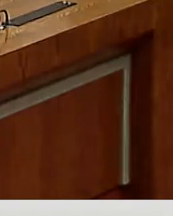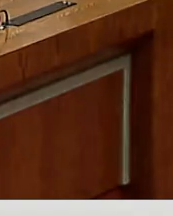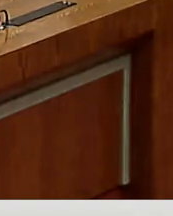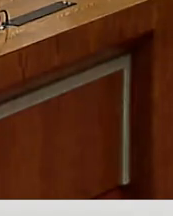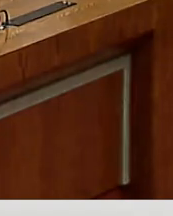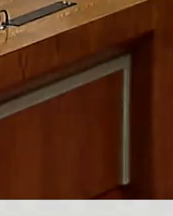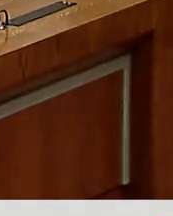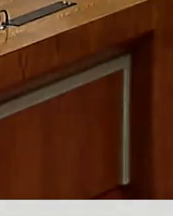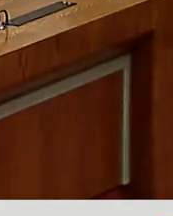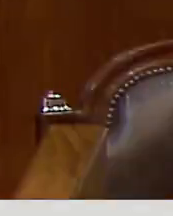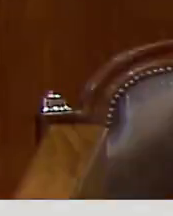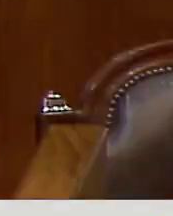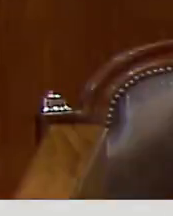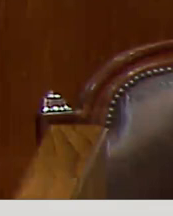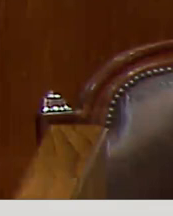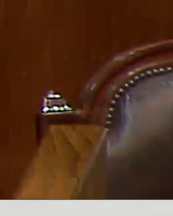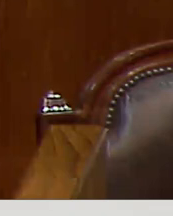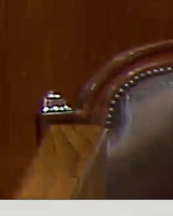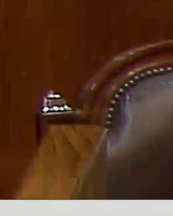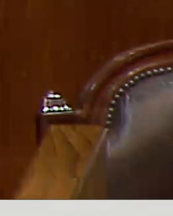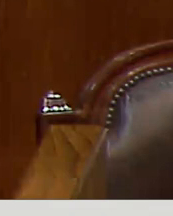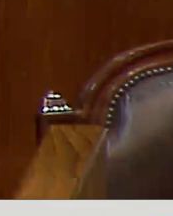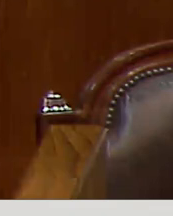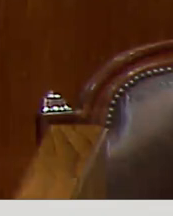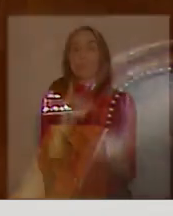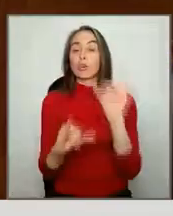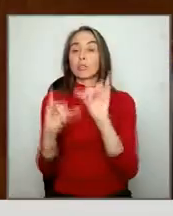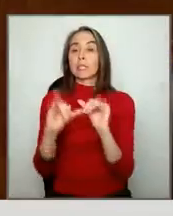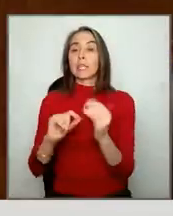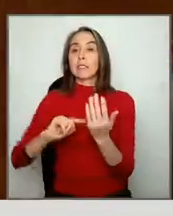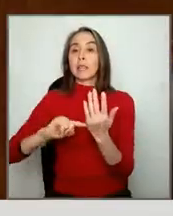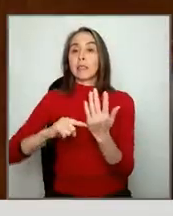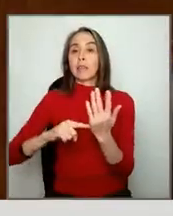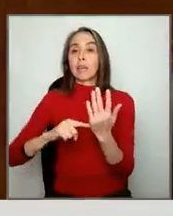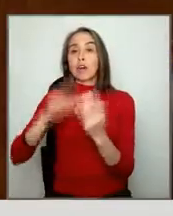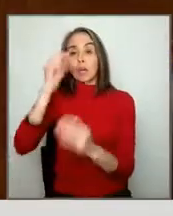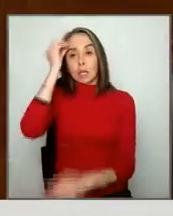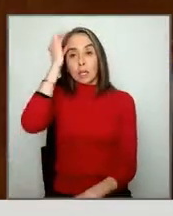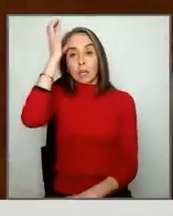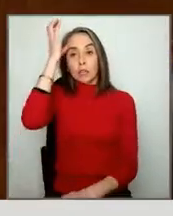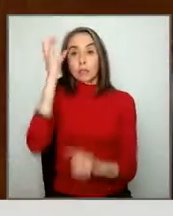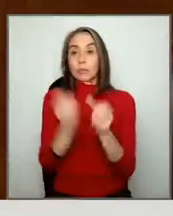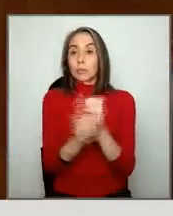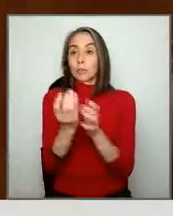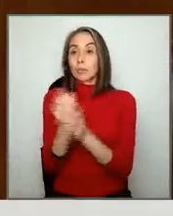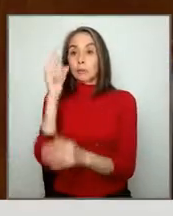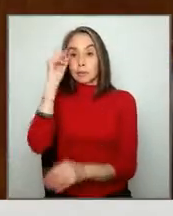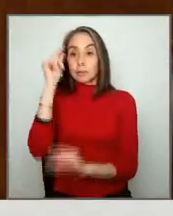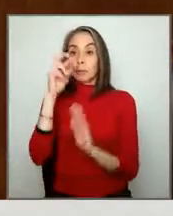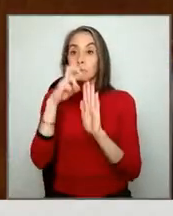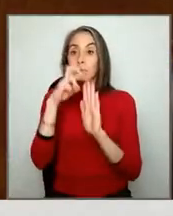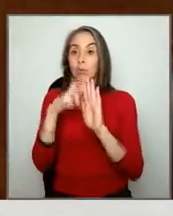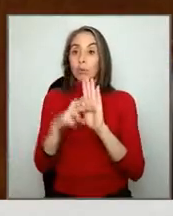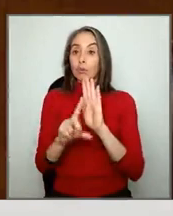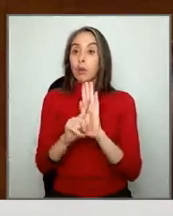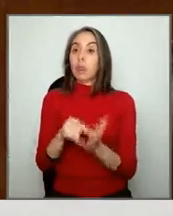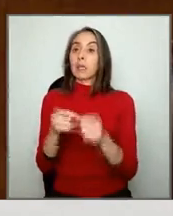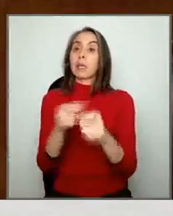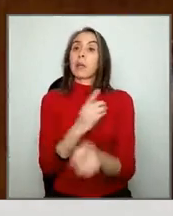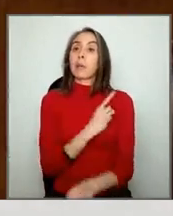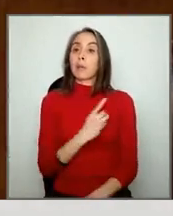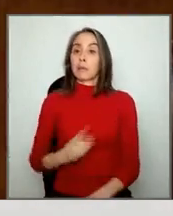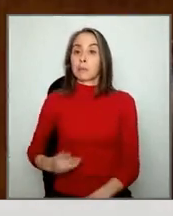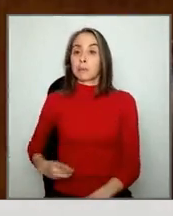a informar el nombre de la comisión de futuro o ciencia tecnología conocimiento Innovación el proyecto de ley iniciaba moción de los diputados